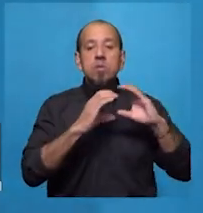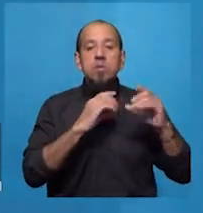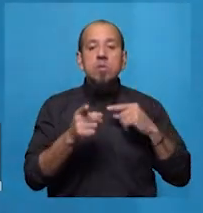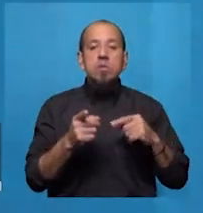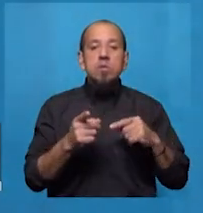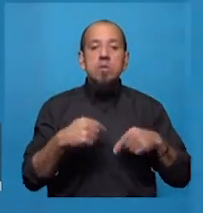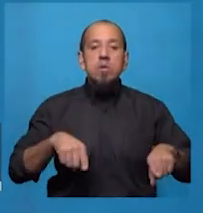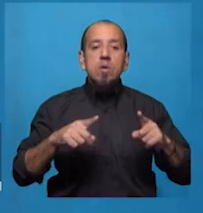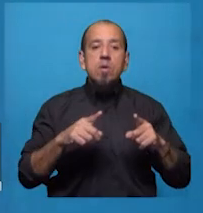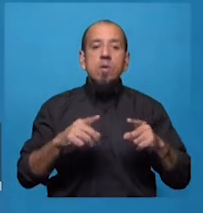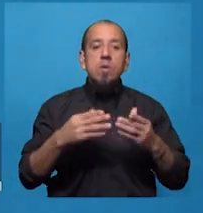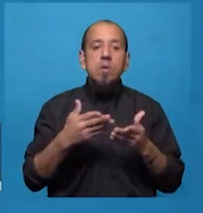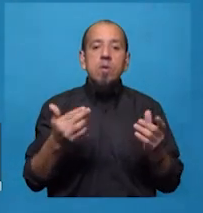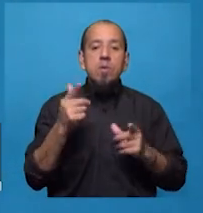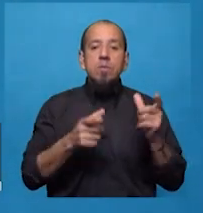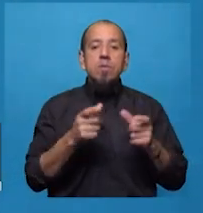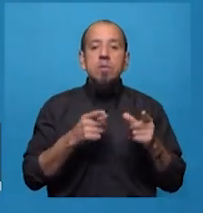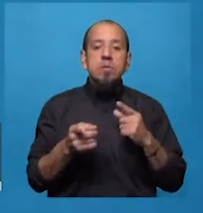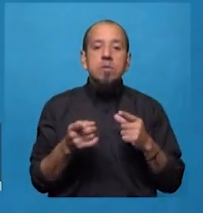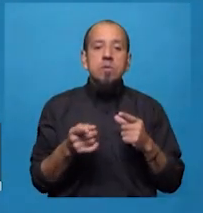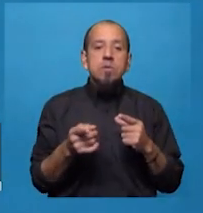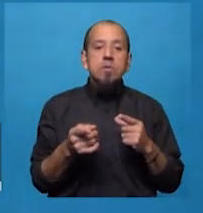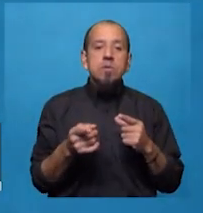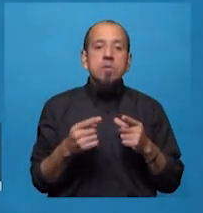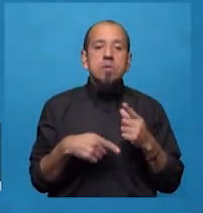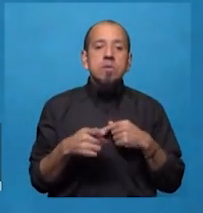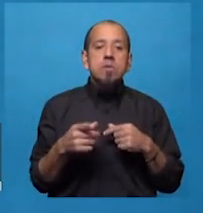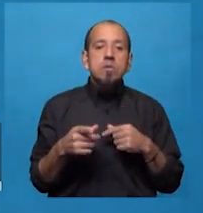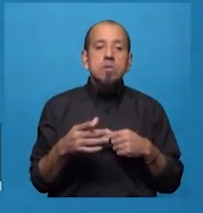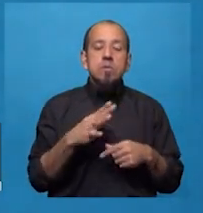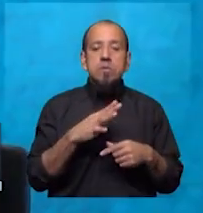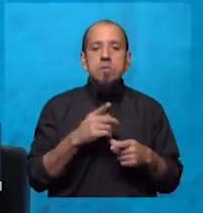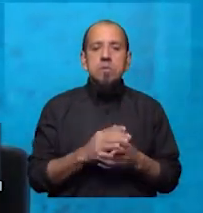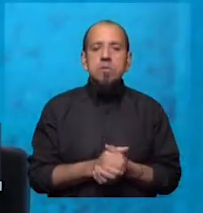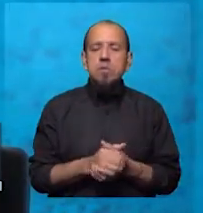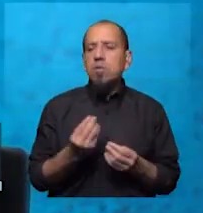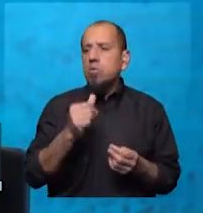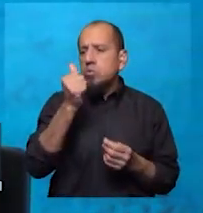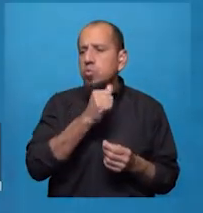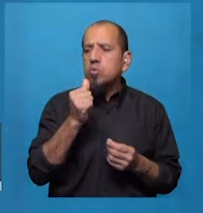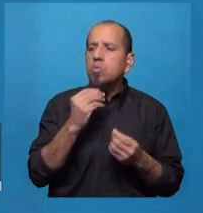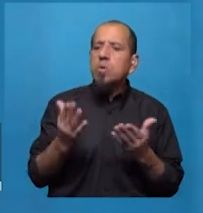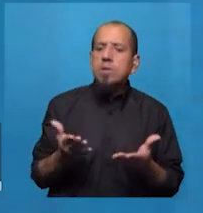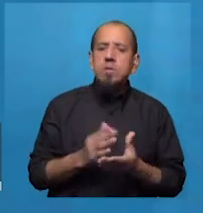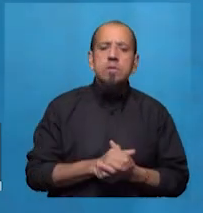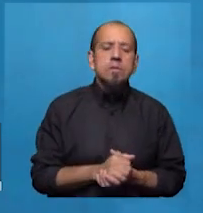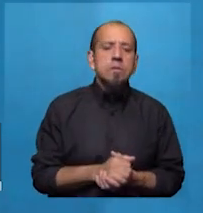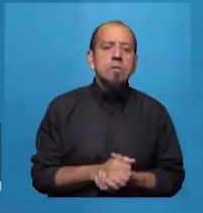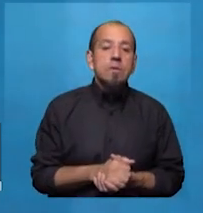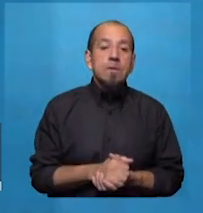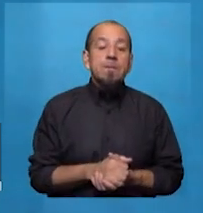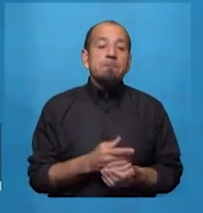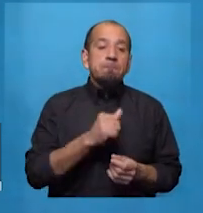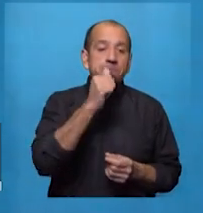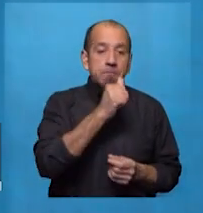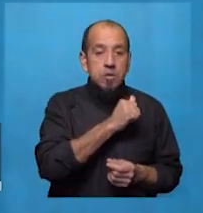desde el punto de vista de la empatía con la gente que se está sintiendo mal y el gobierno está incurriendo en eso y cuál es la clave cómo se soluciona esto bueno la